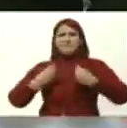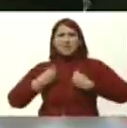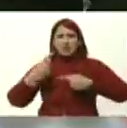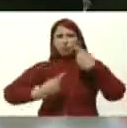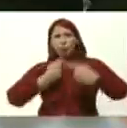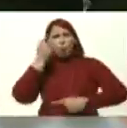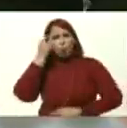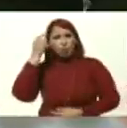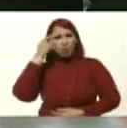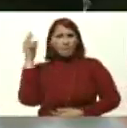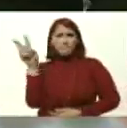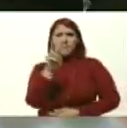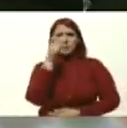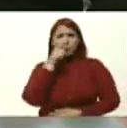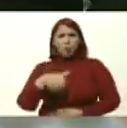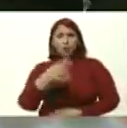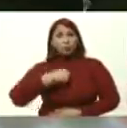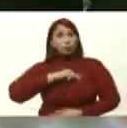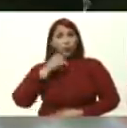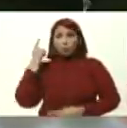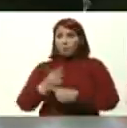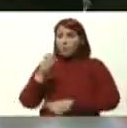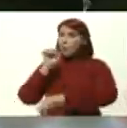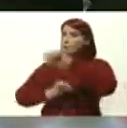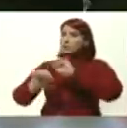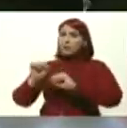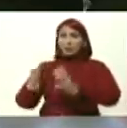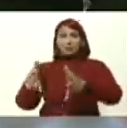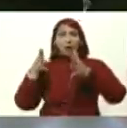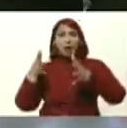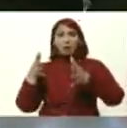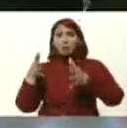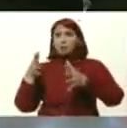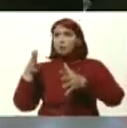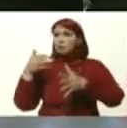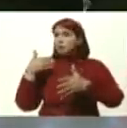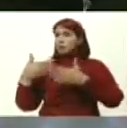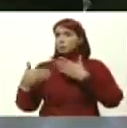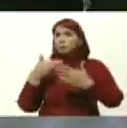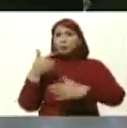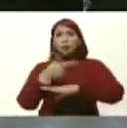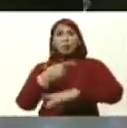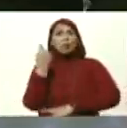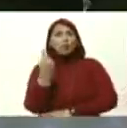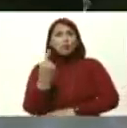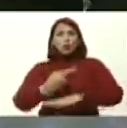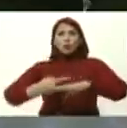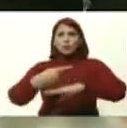los venezolanos. Por eso tenemos que evitar que ganen, aunque sea una gobernación.